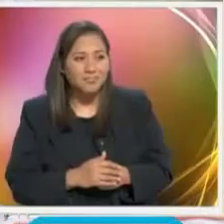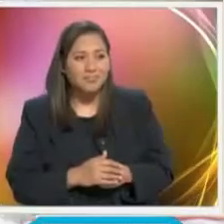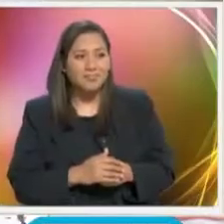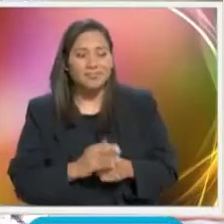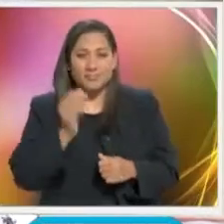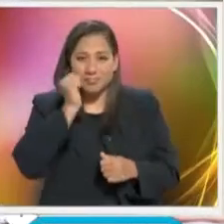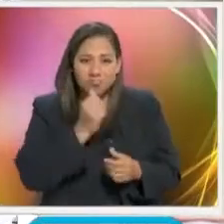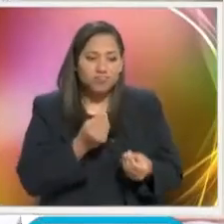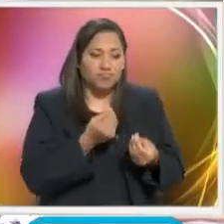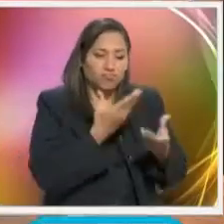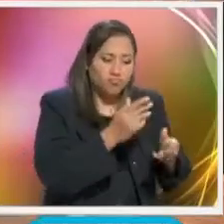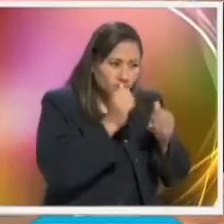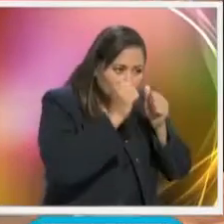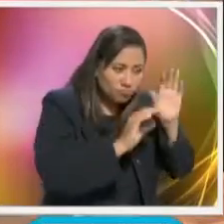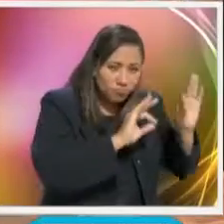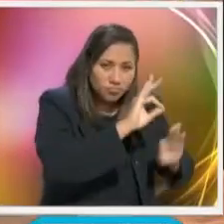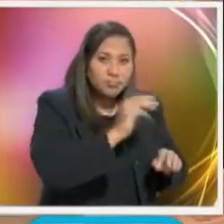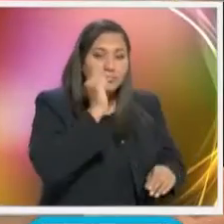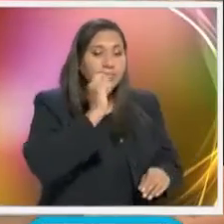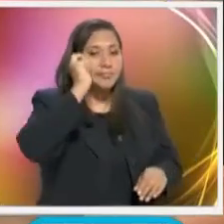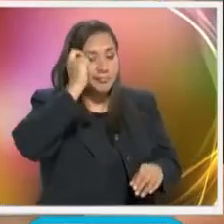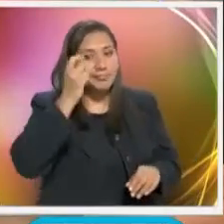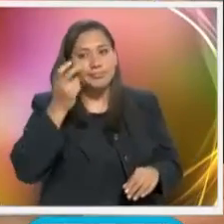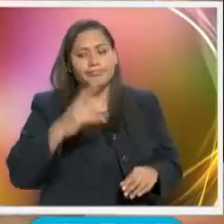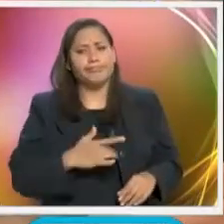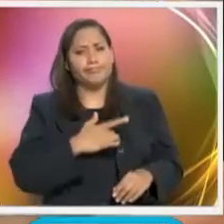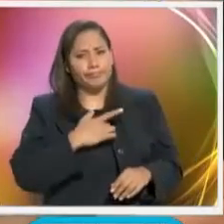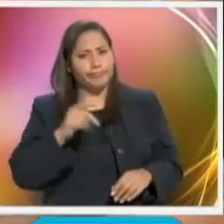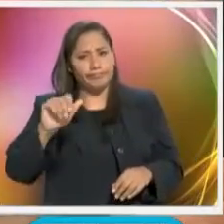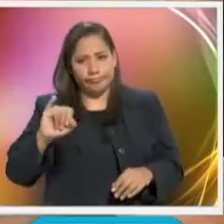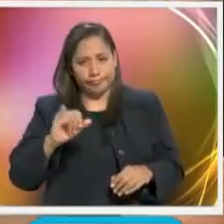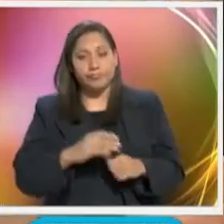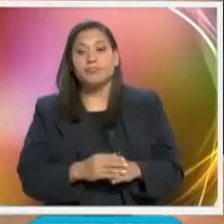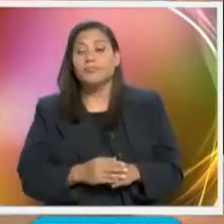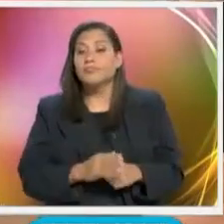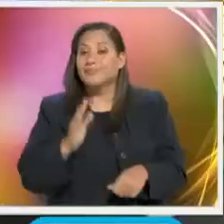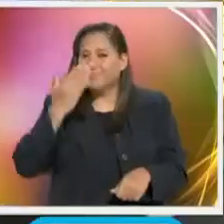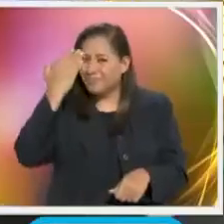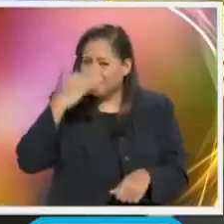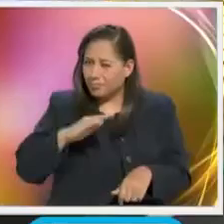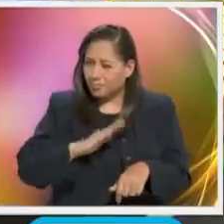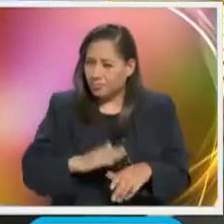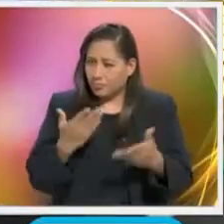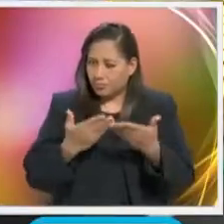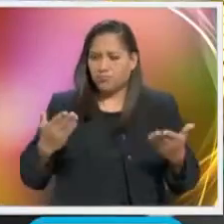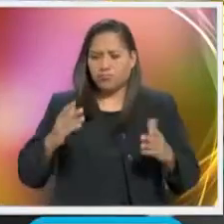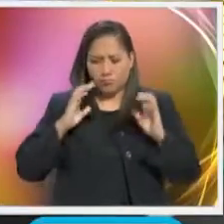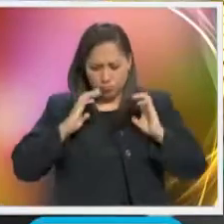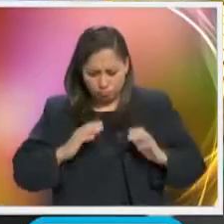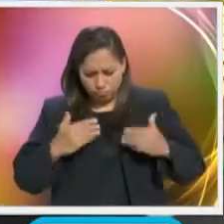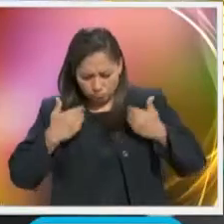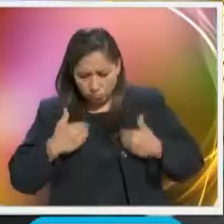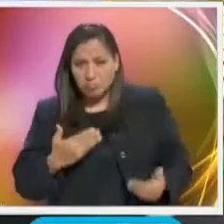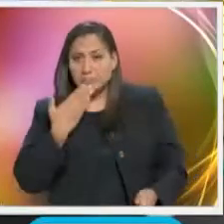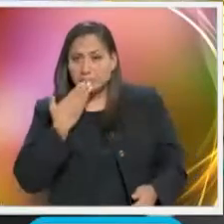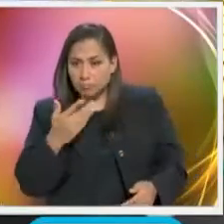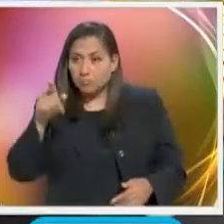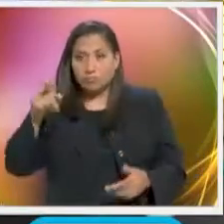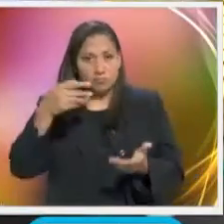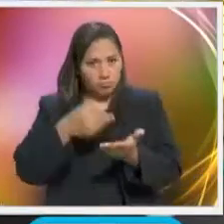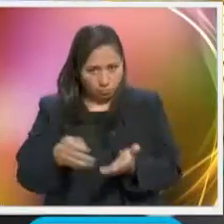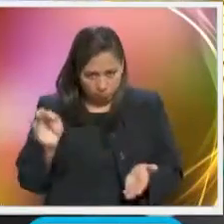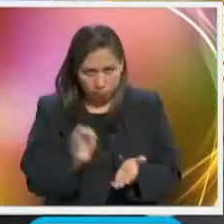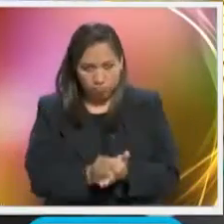servir a tu comunidad, ¿no? Es lo que los motiva. es lo que los motiva. Yo creo que además ahora, además de estar bien físicamente, de ser